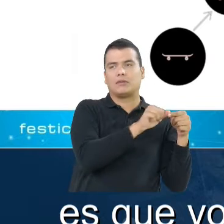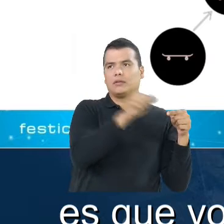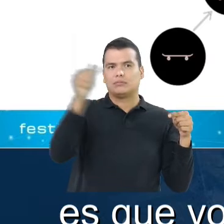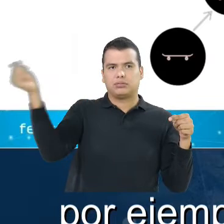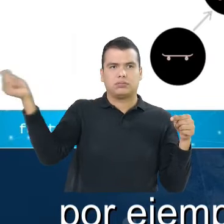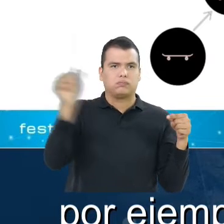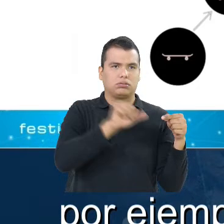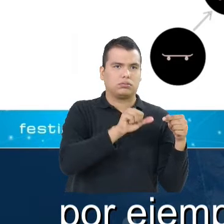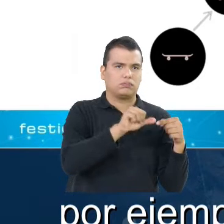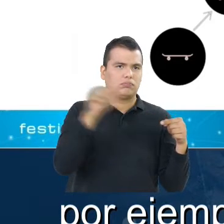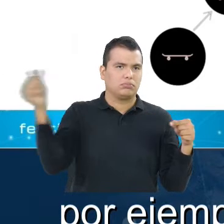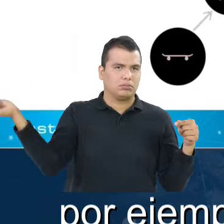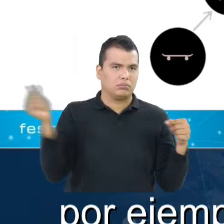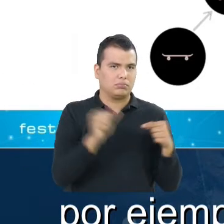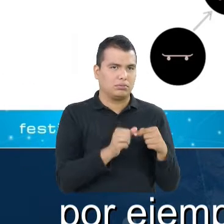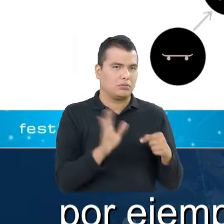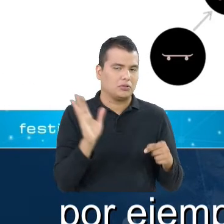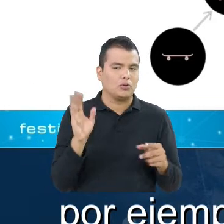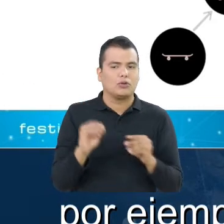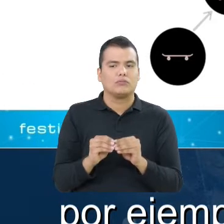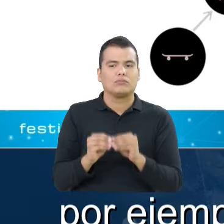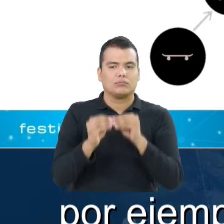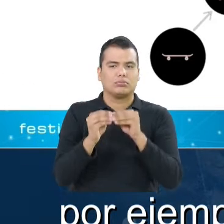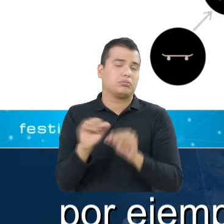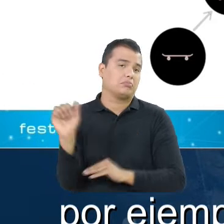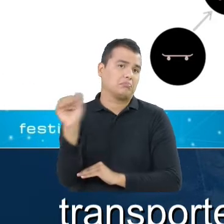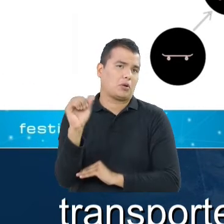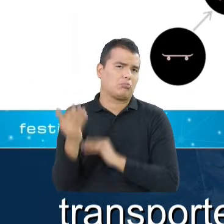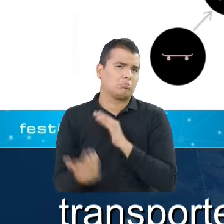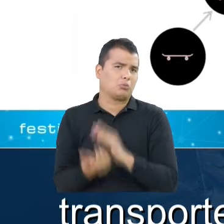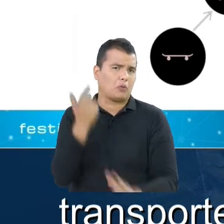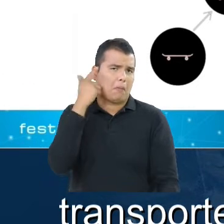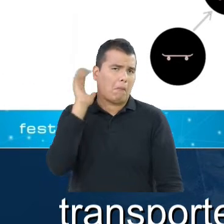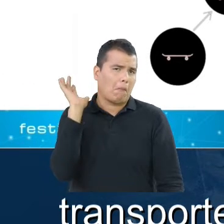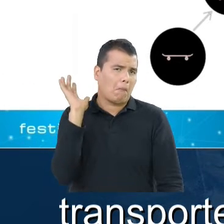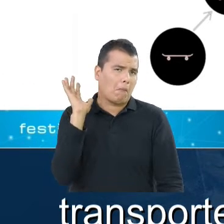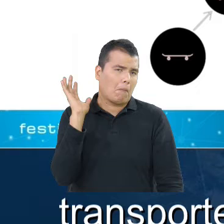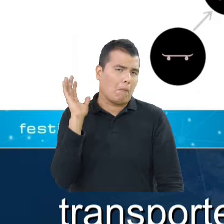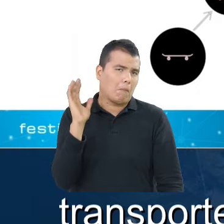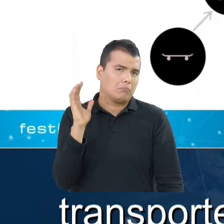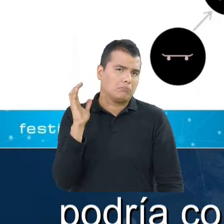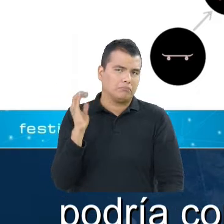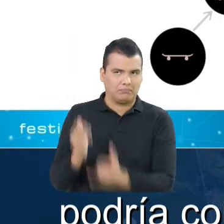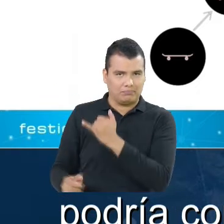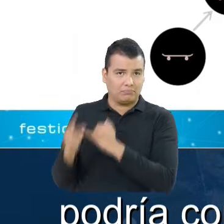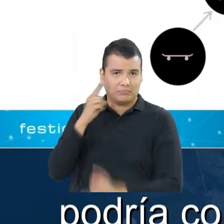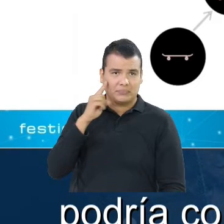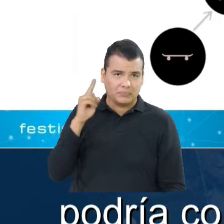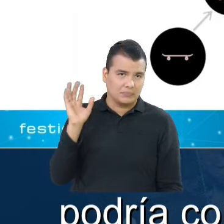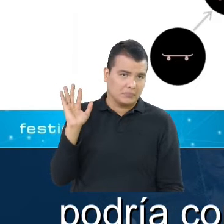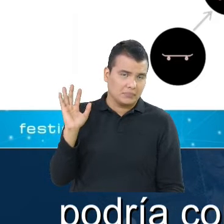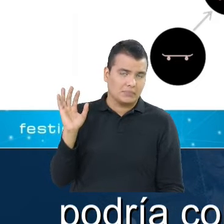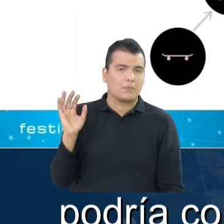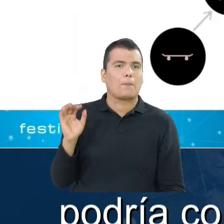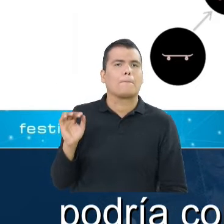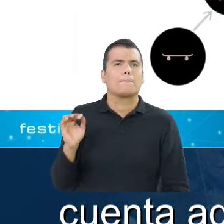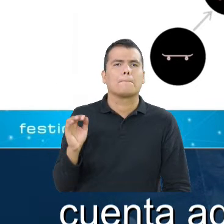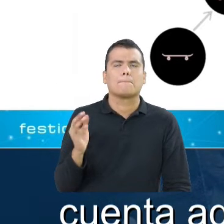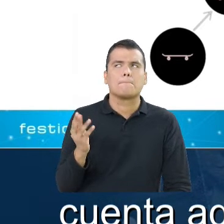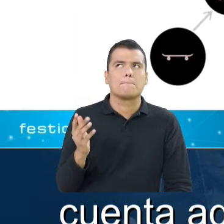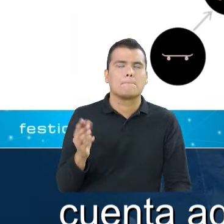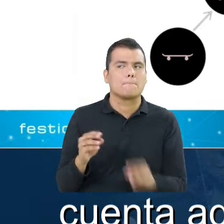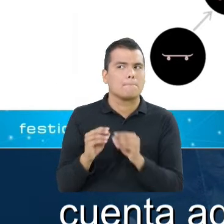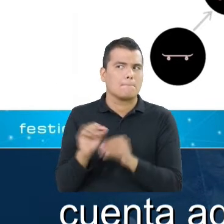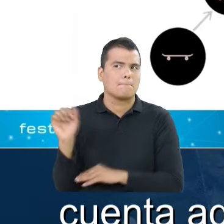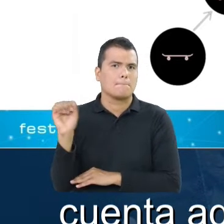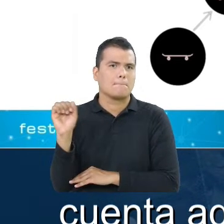B. Yo podría construir un carro, que si se dan cuenta aquí en el ejemplo es el último punto de la cadena. Pero ¿cuánto me vale construir un